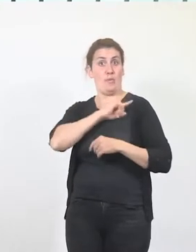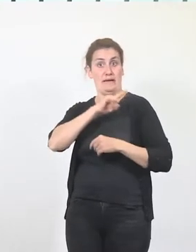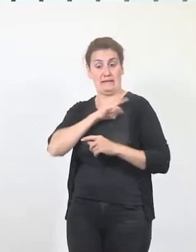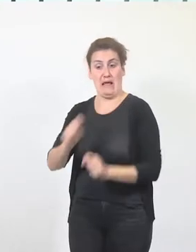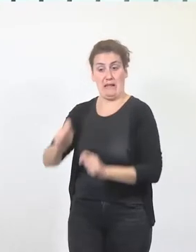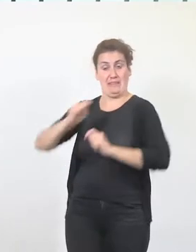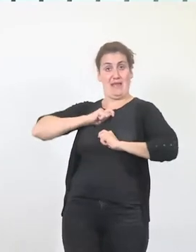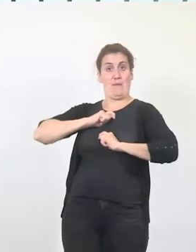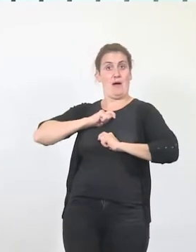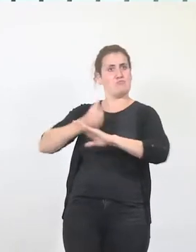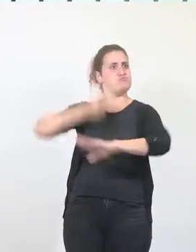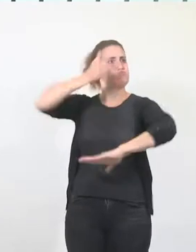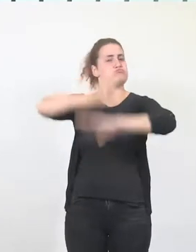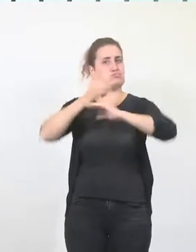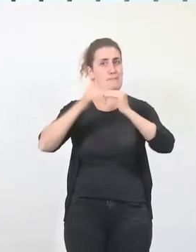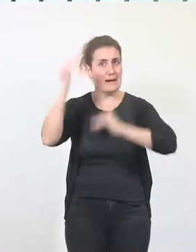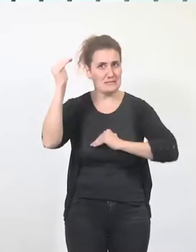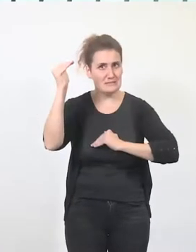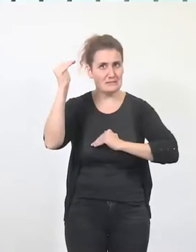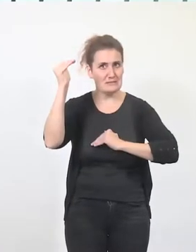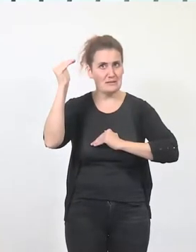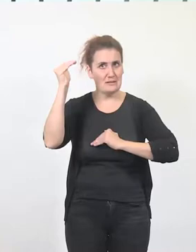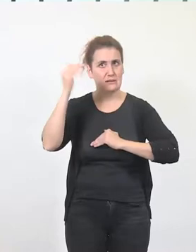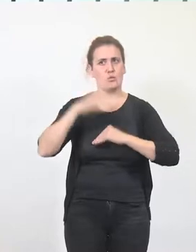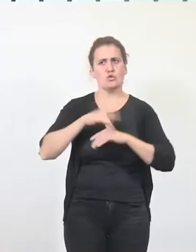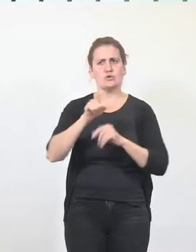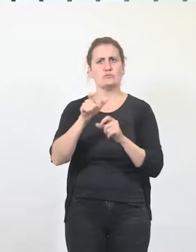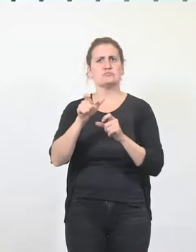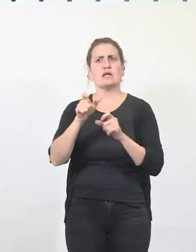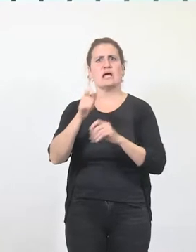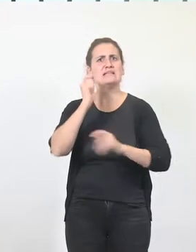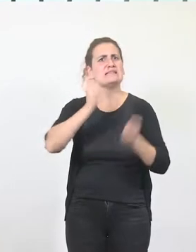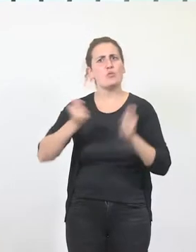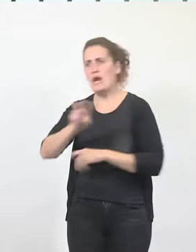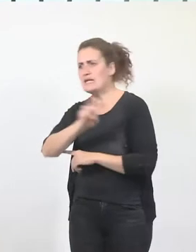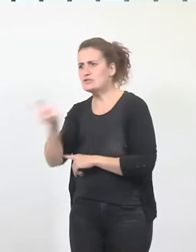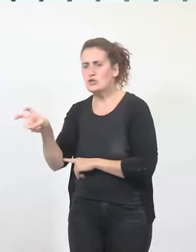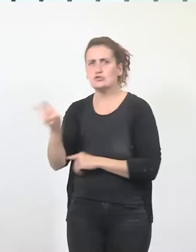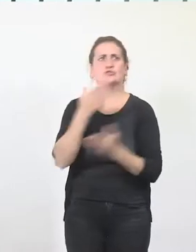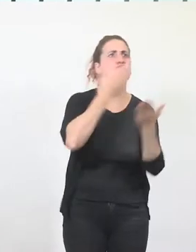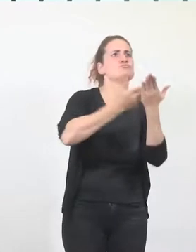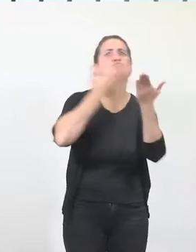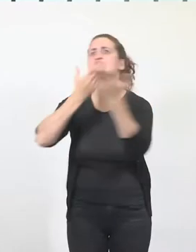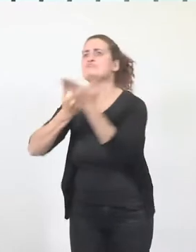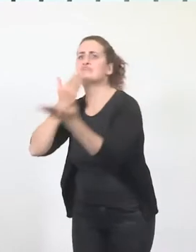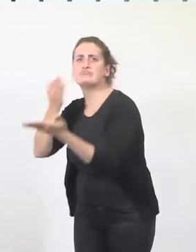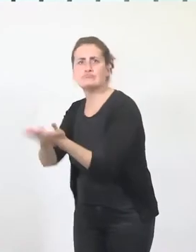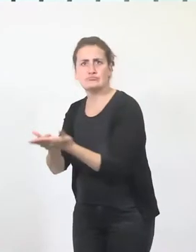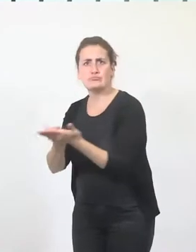incluso para recurrir a otros tribunales, incluso en los países donde